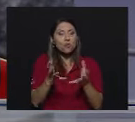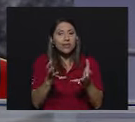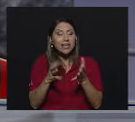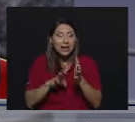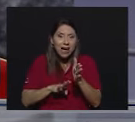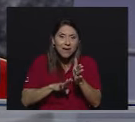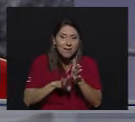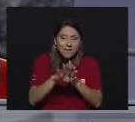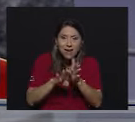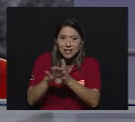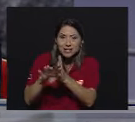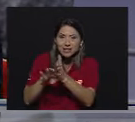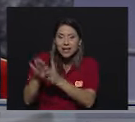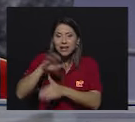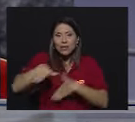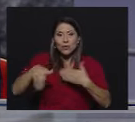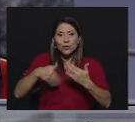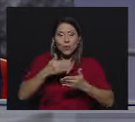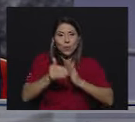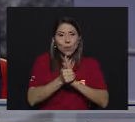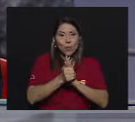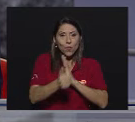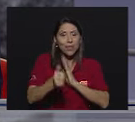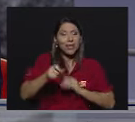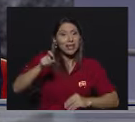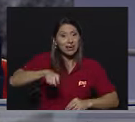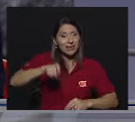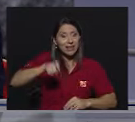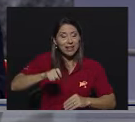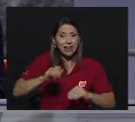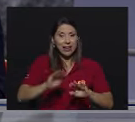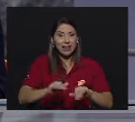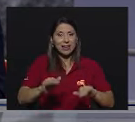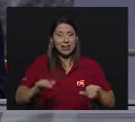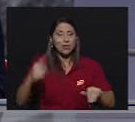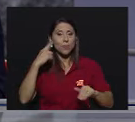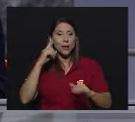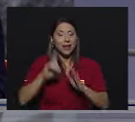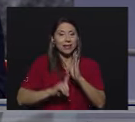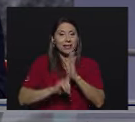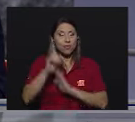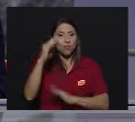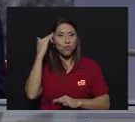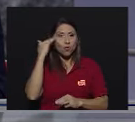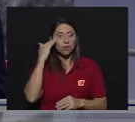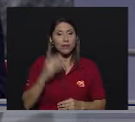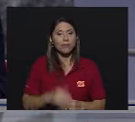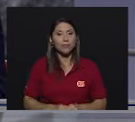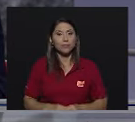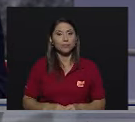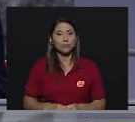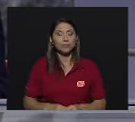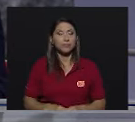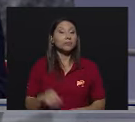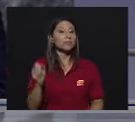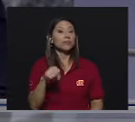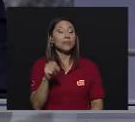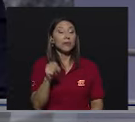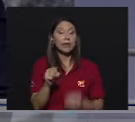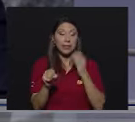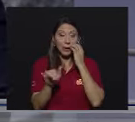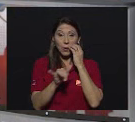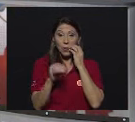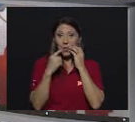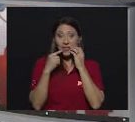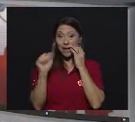fundamentales si querés avanzar en todo el resto de habilidades que se requiere y que requiere el niño para el desarrollo cognitivo, digamos. Claro,